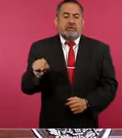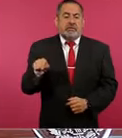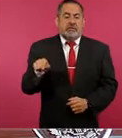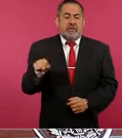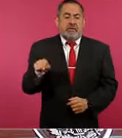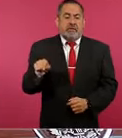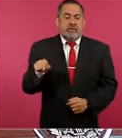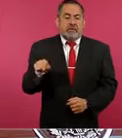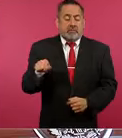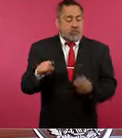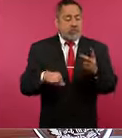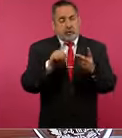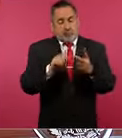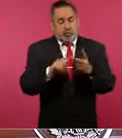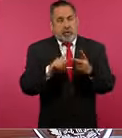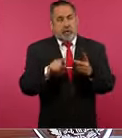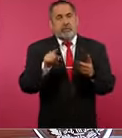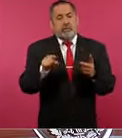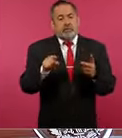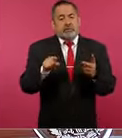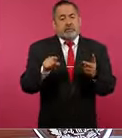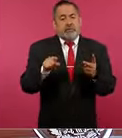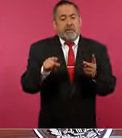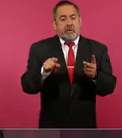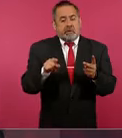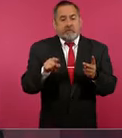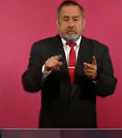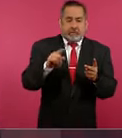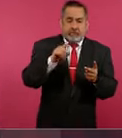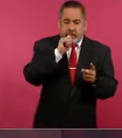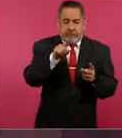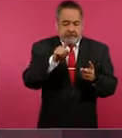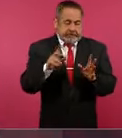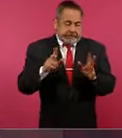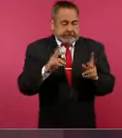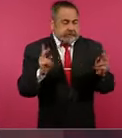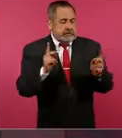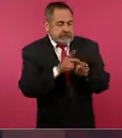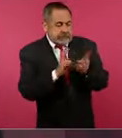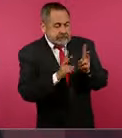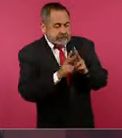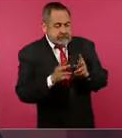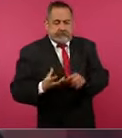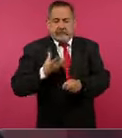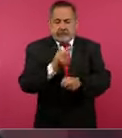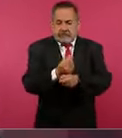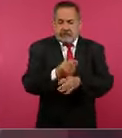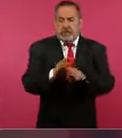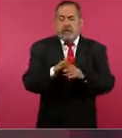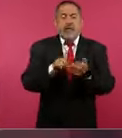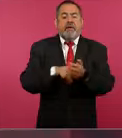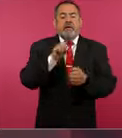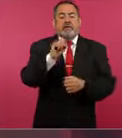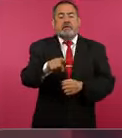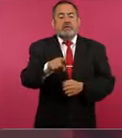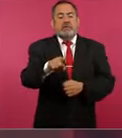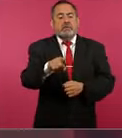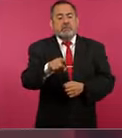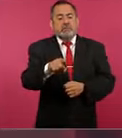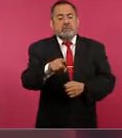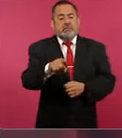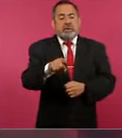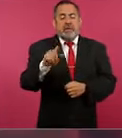Y lo otro que nos tocó resolver fue lo de